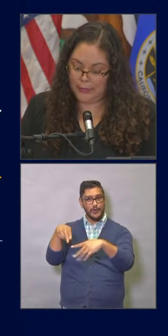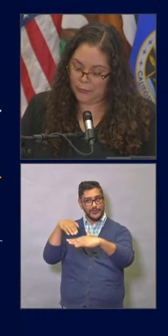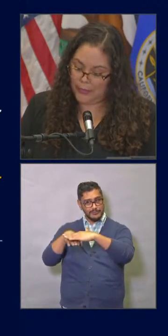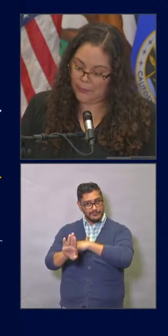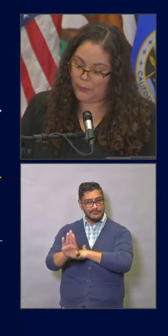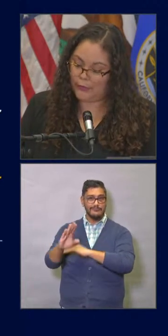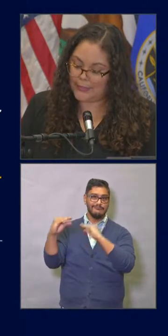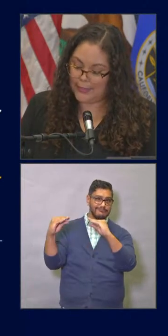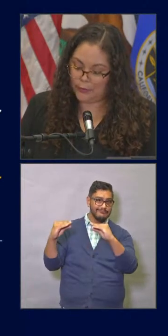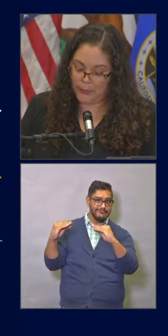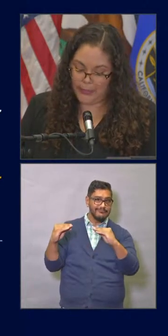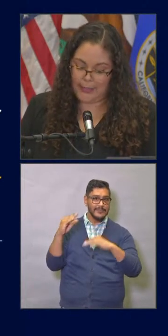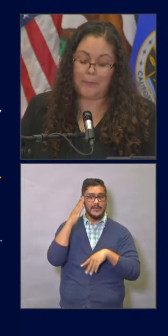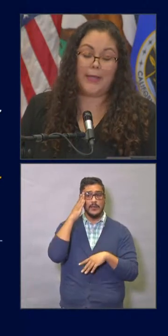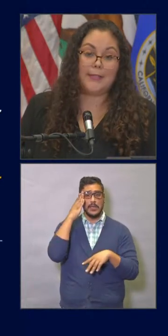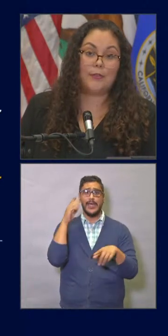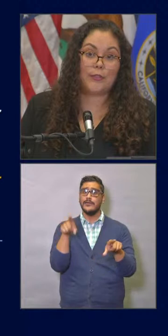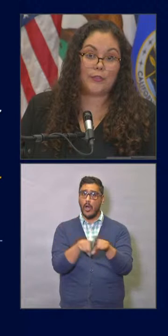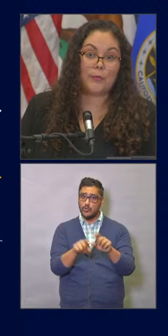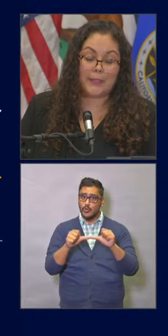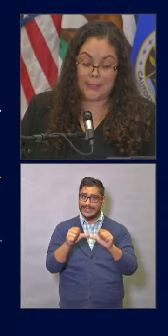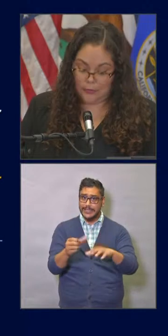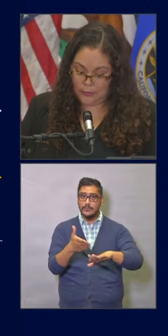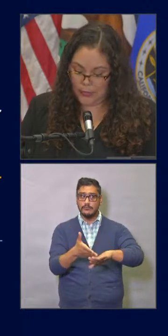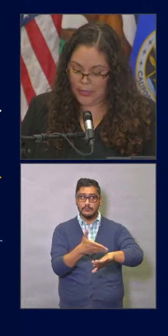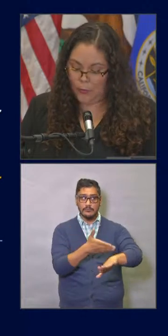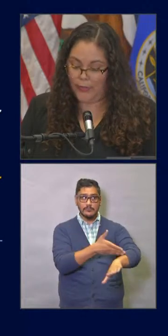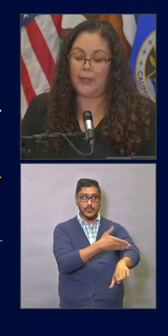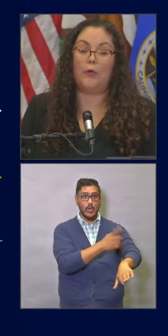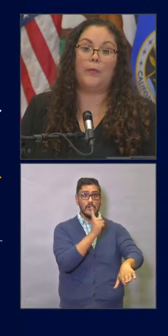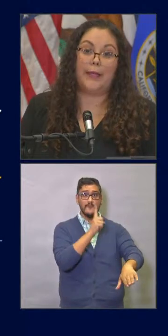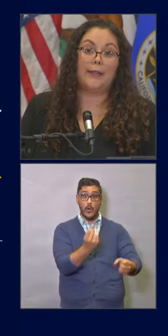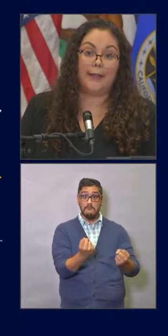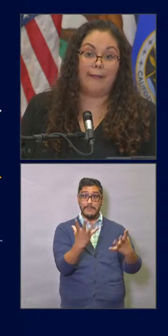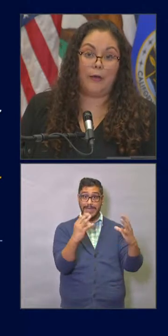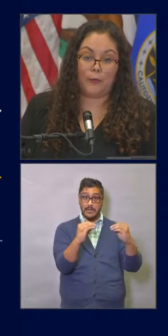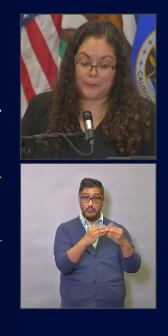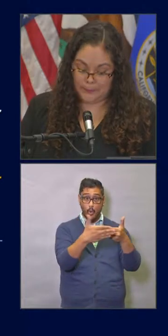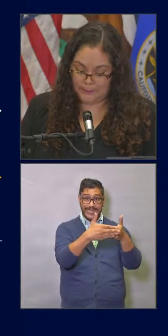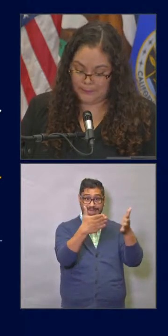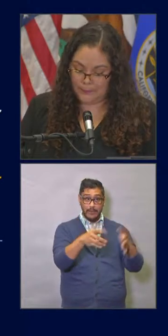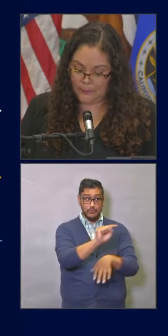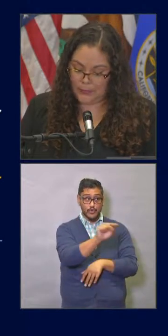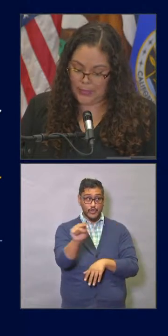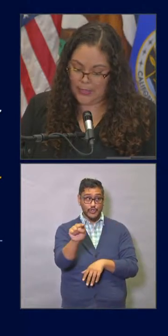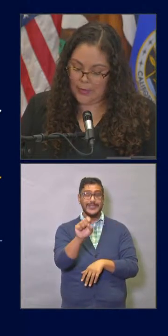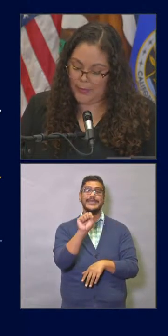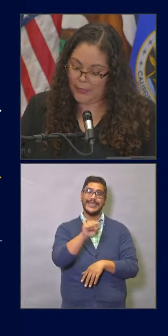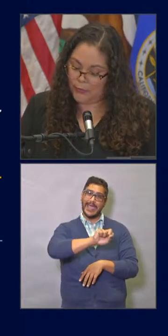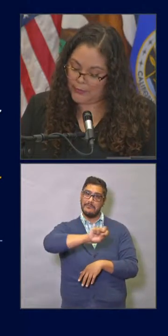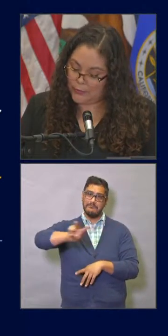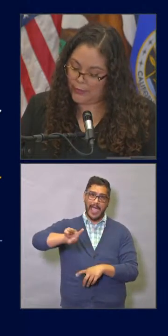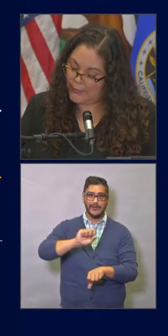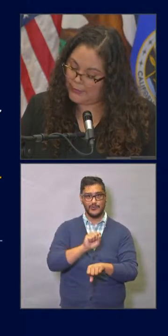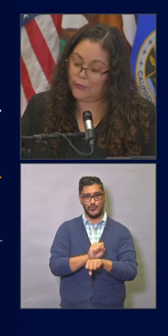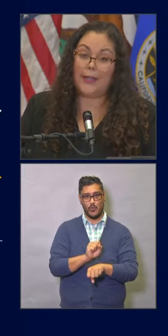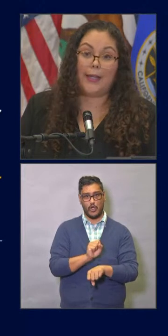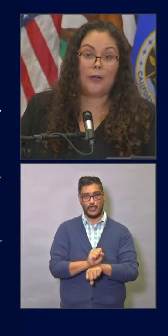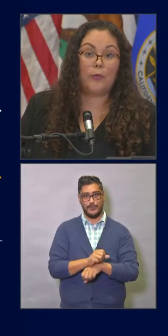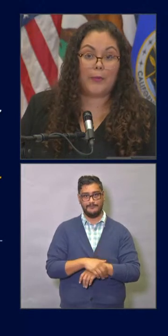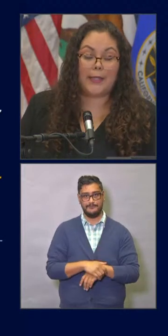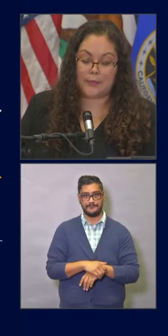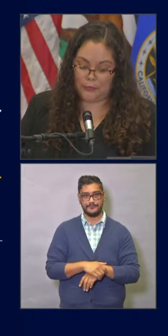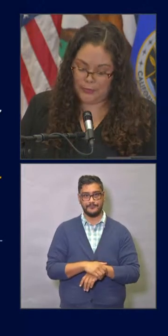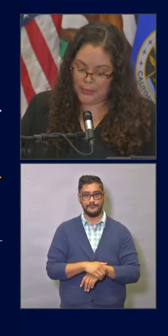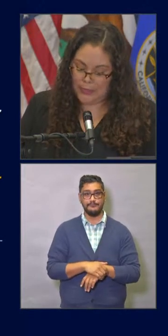debemos continuar progresando para que más de nuestros vecinos puedan volver al trabajo. Para nuestro éxito